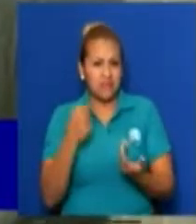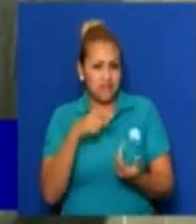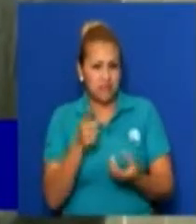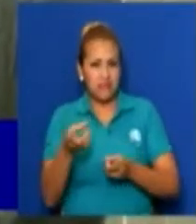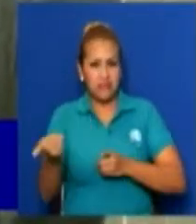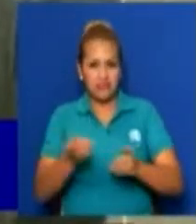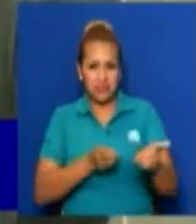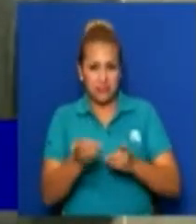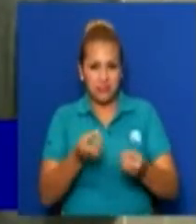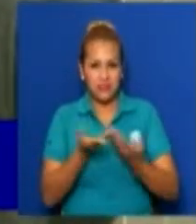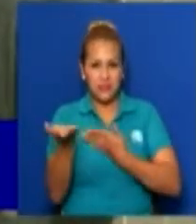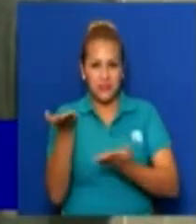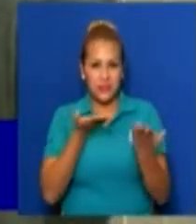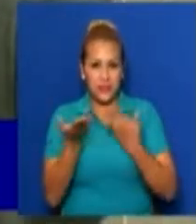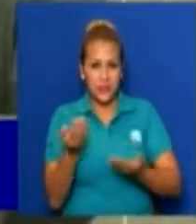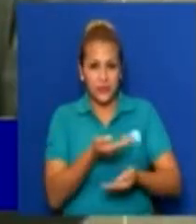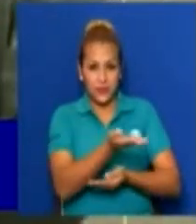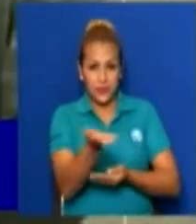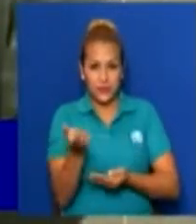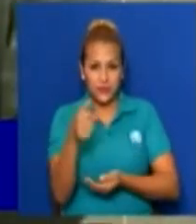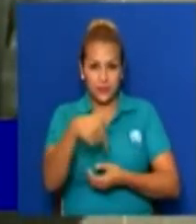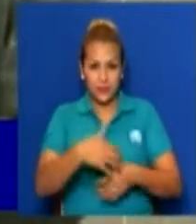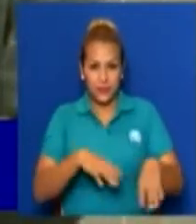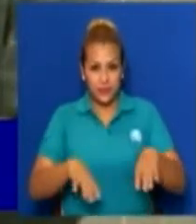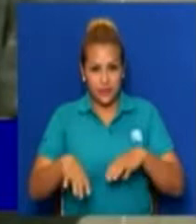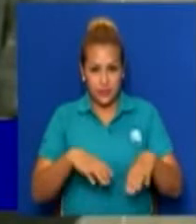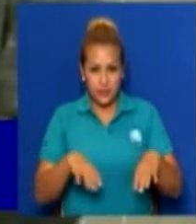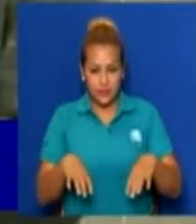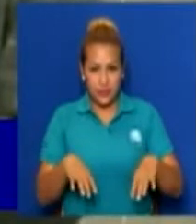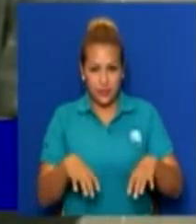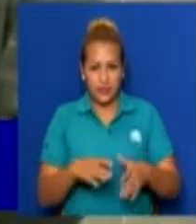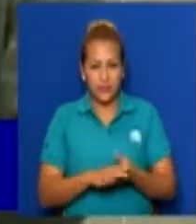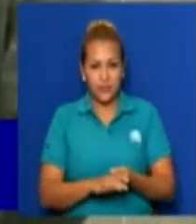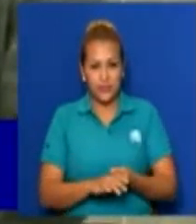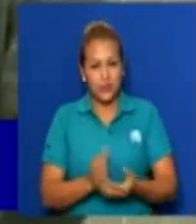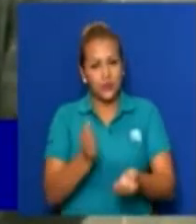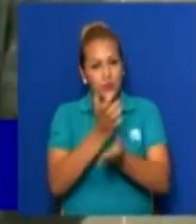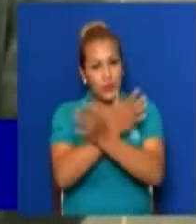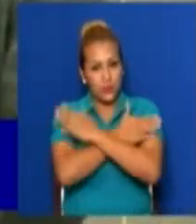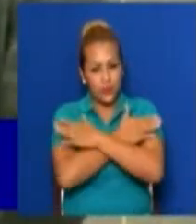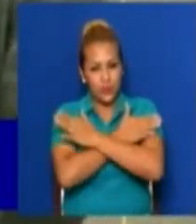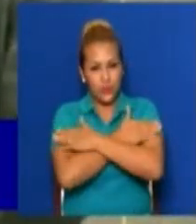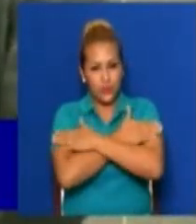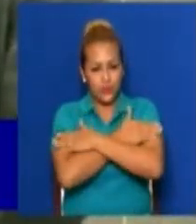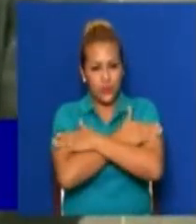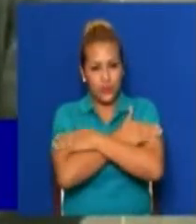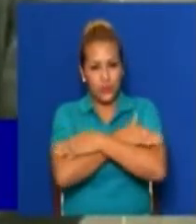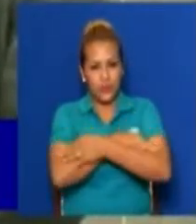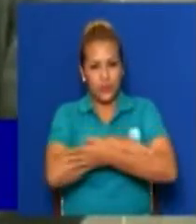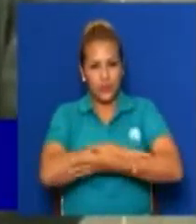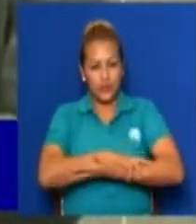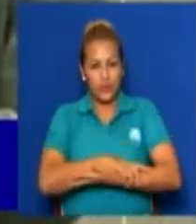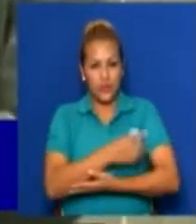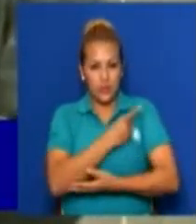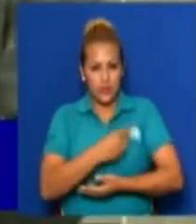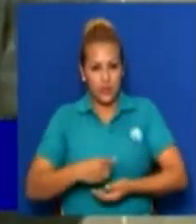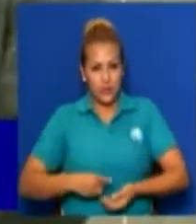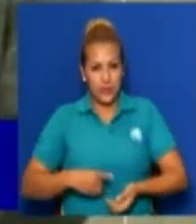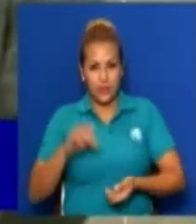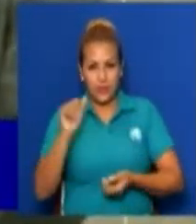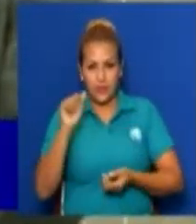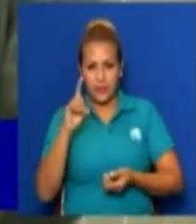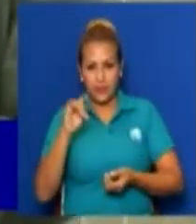a compartir con ustedes en esta actividad. Un saludo a la diputada